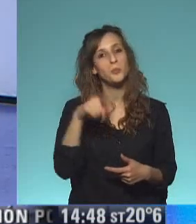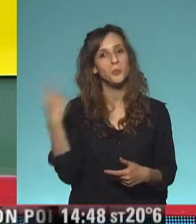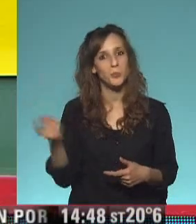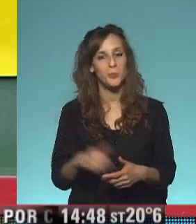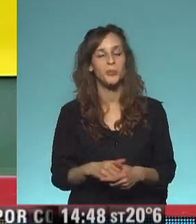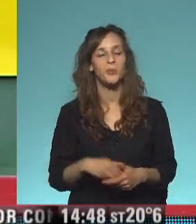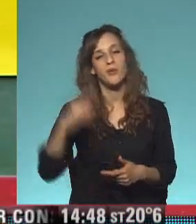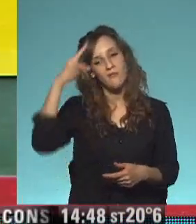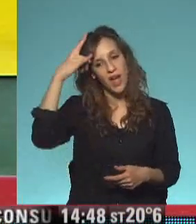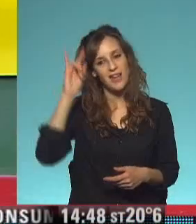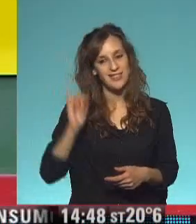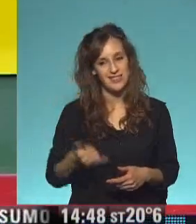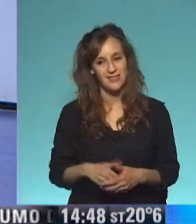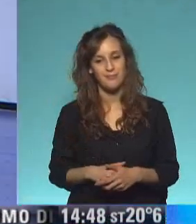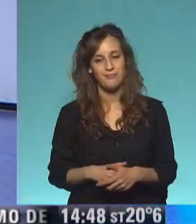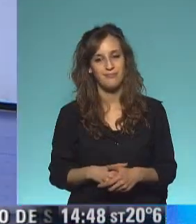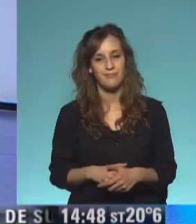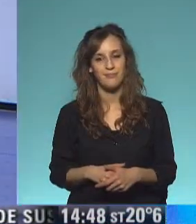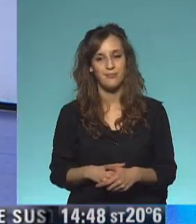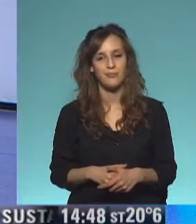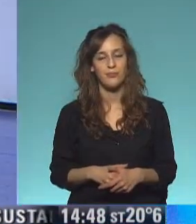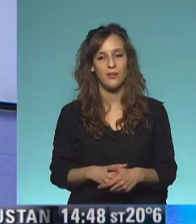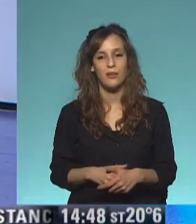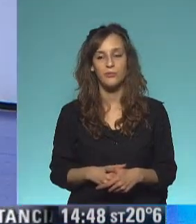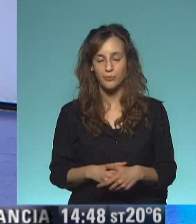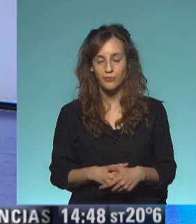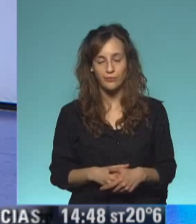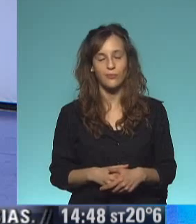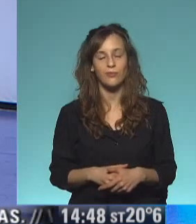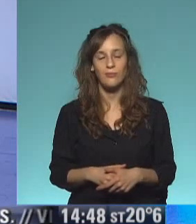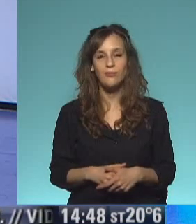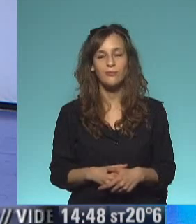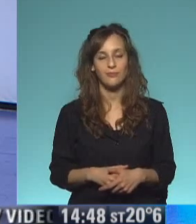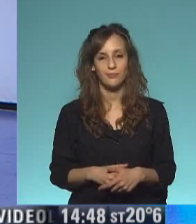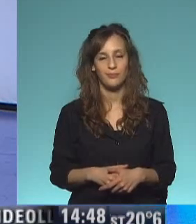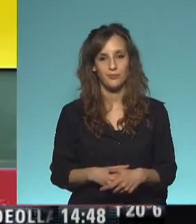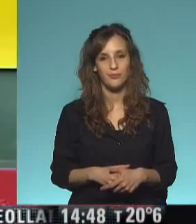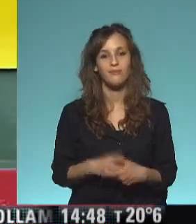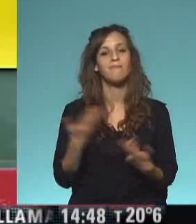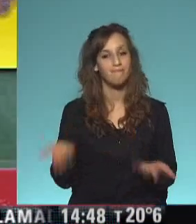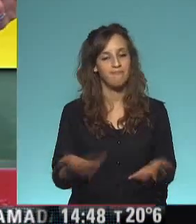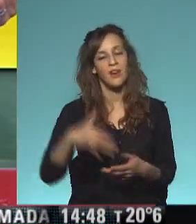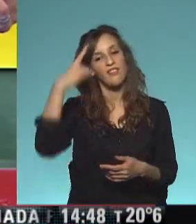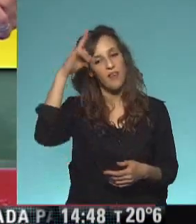dijeron bien. No sé, por ahí la un vaca. nene dijo... Dijo perro. Oveja. Bien. Bueno. ¿Y después la